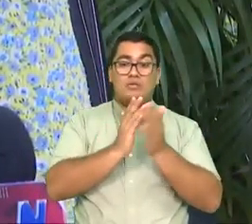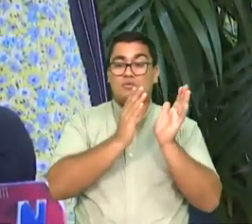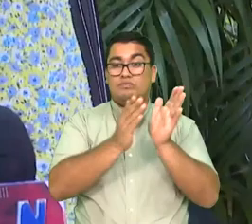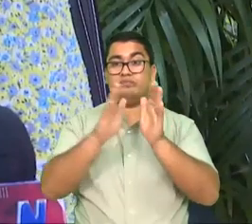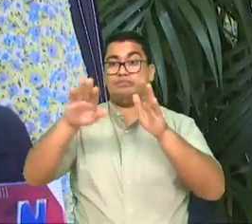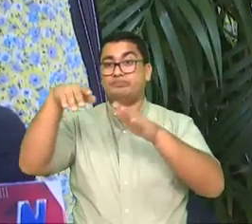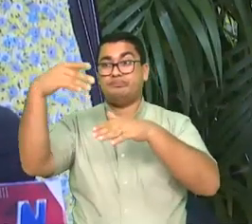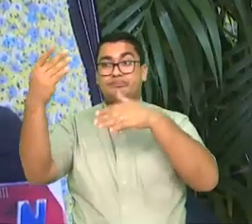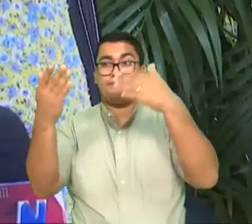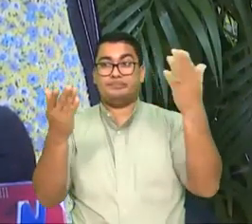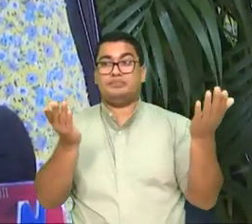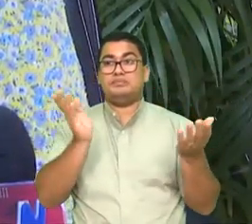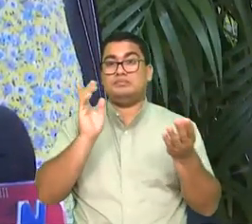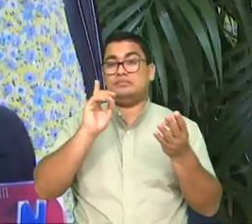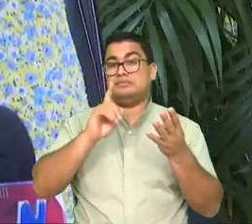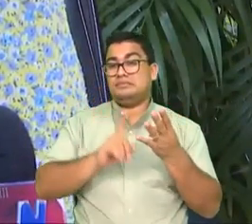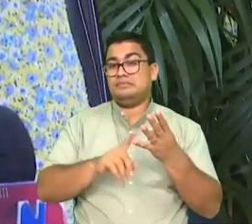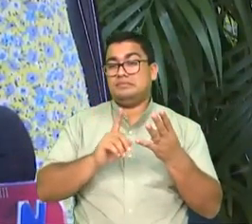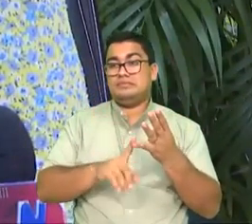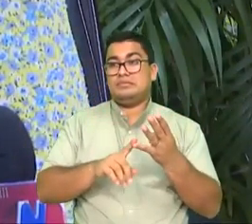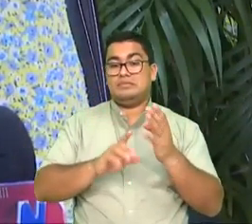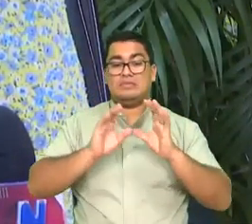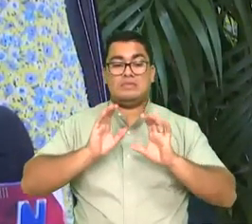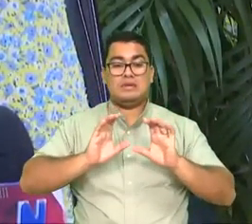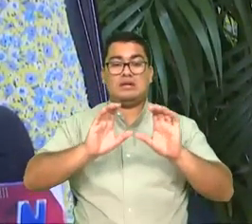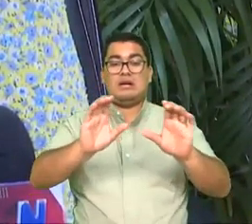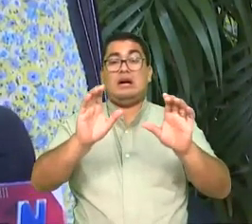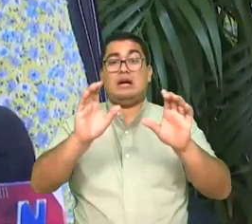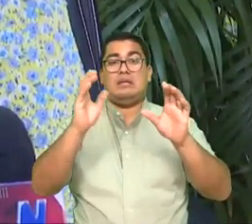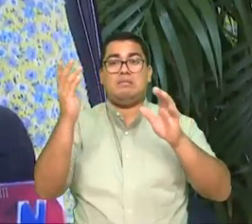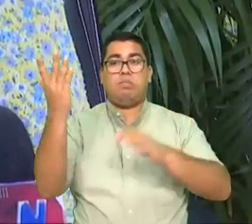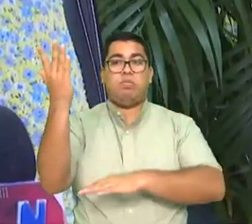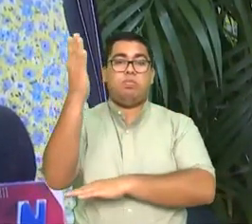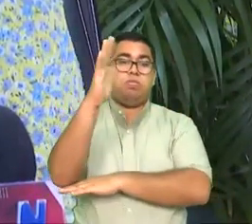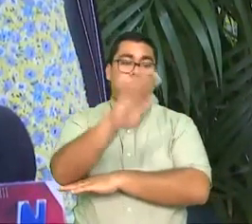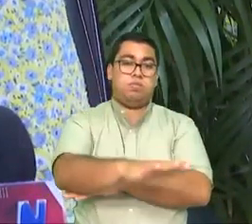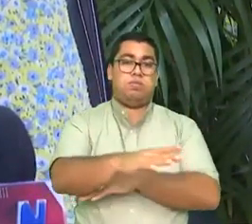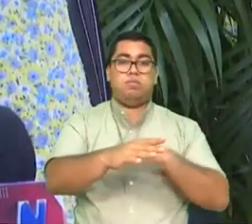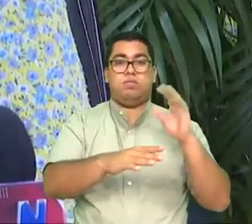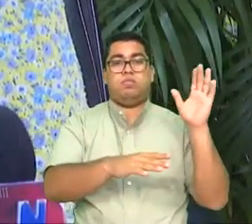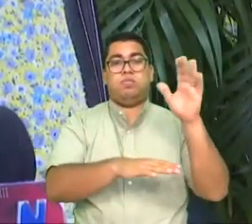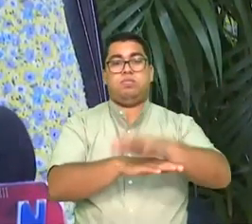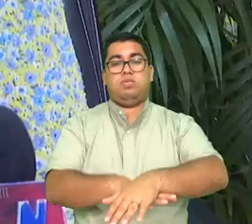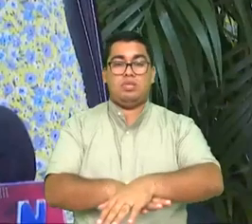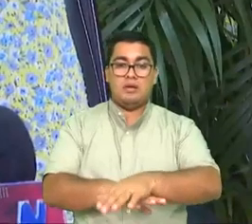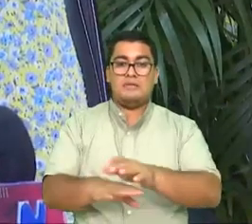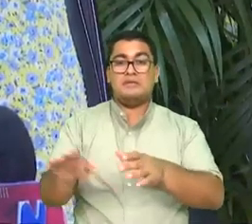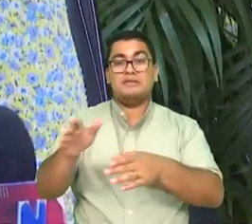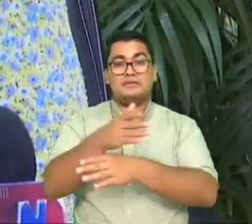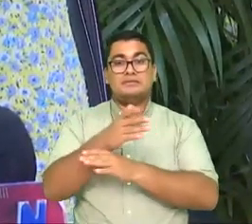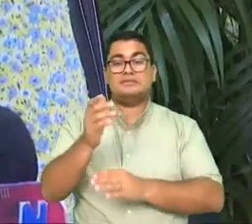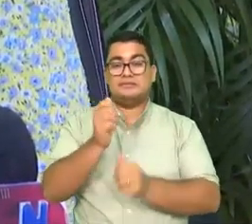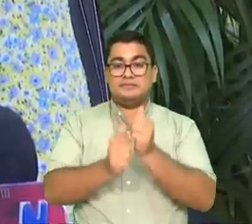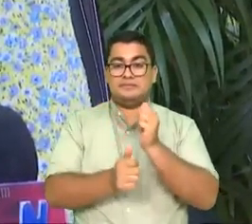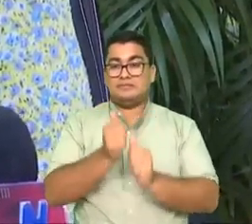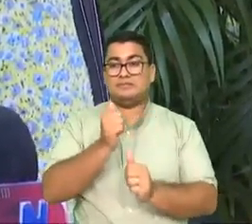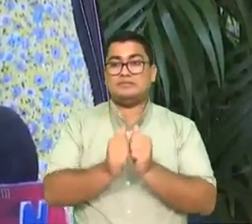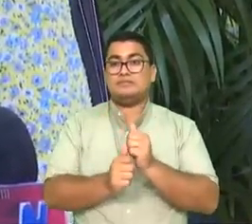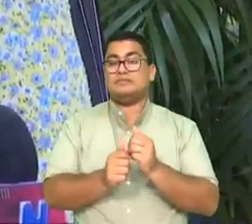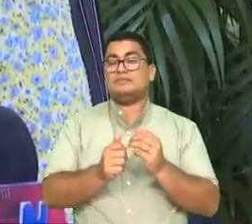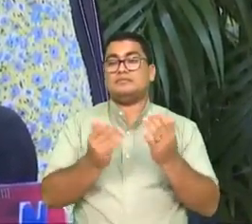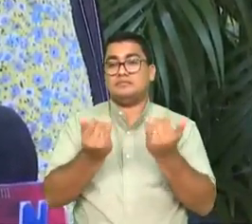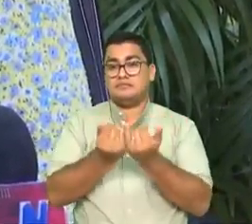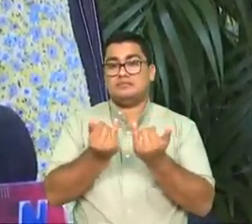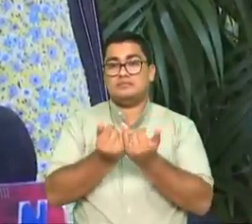daños parciales, hay obstrucción en las calles por árboles en la vía, calles y caminos que tienen daños parciales también.